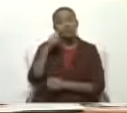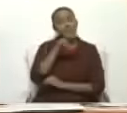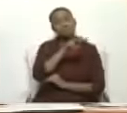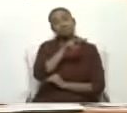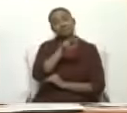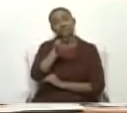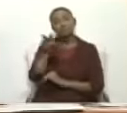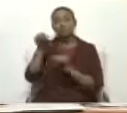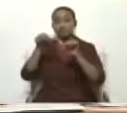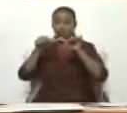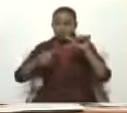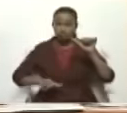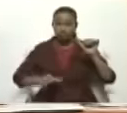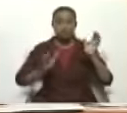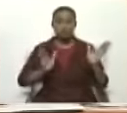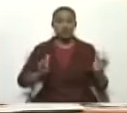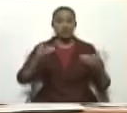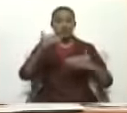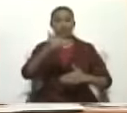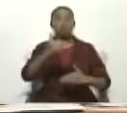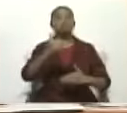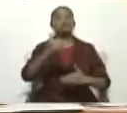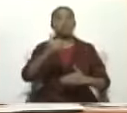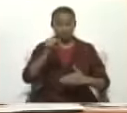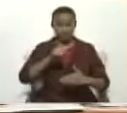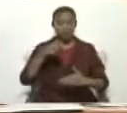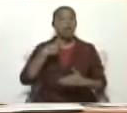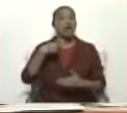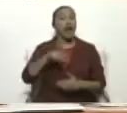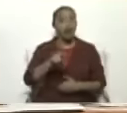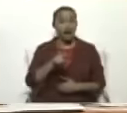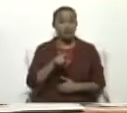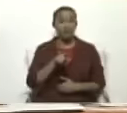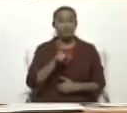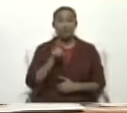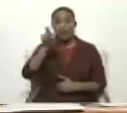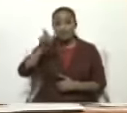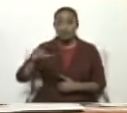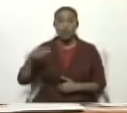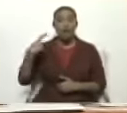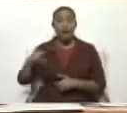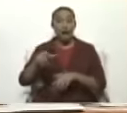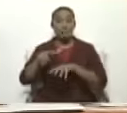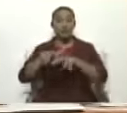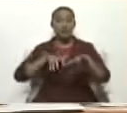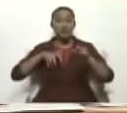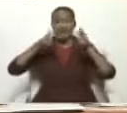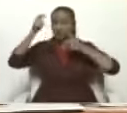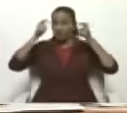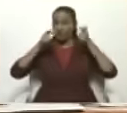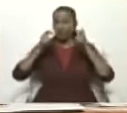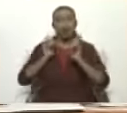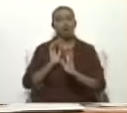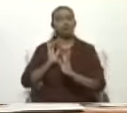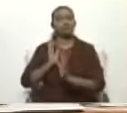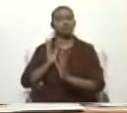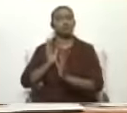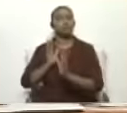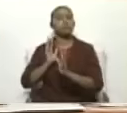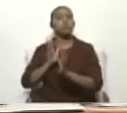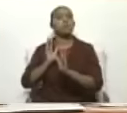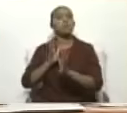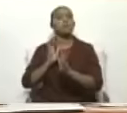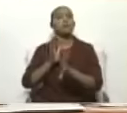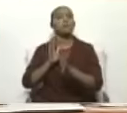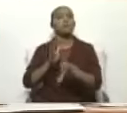La maquinaria del chavismo no es un mito, existe. No se vio en el referéndum por el exequivo porque no estaba en juego su permanencia en el poder,